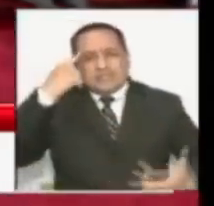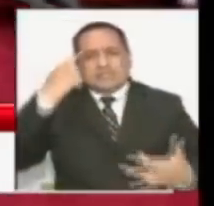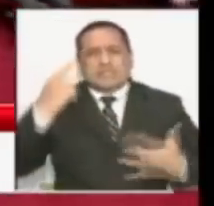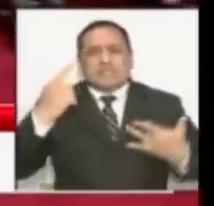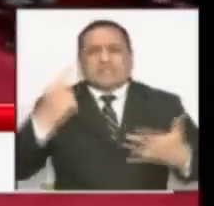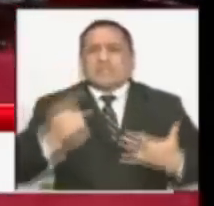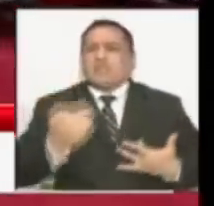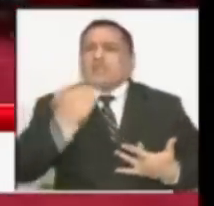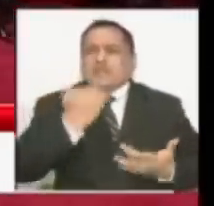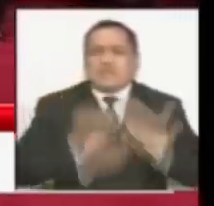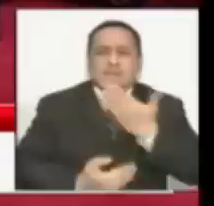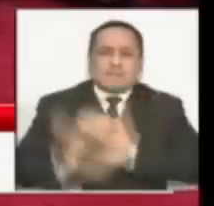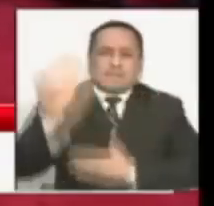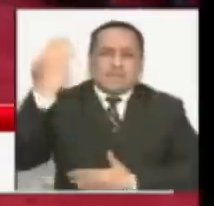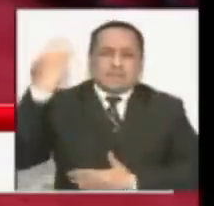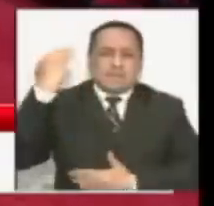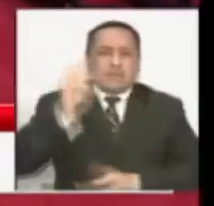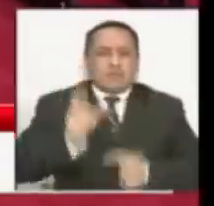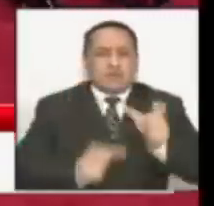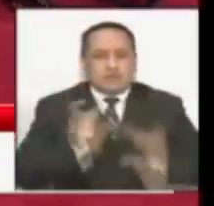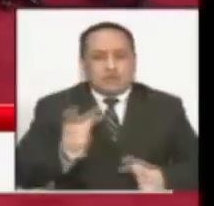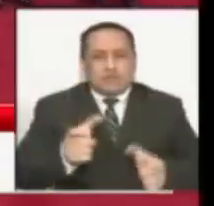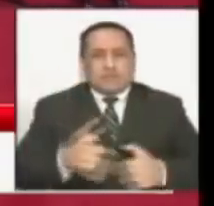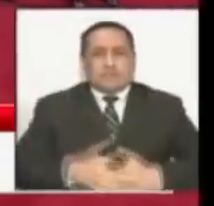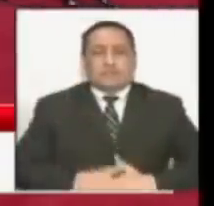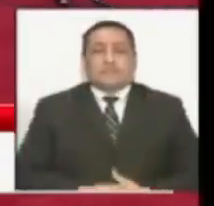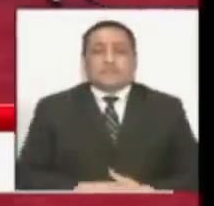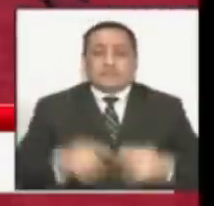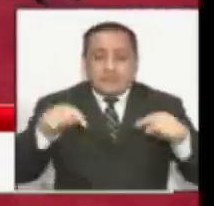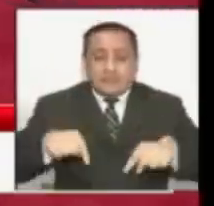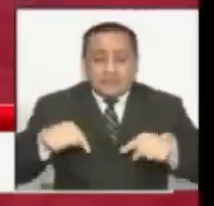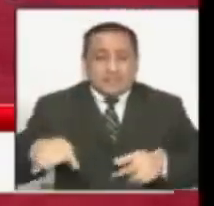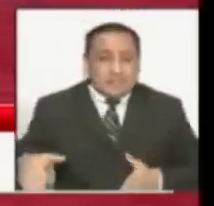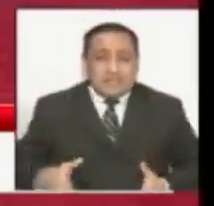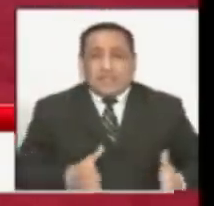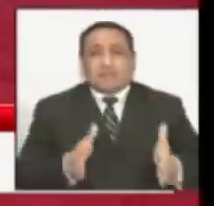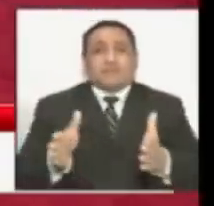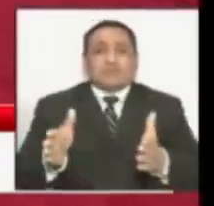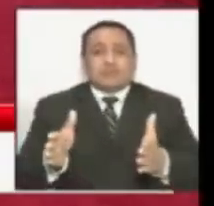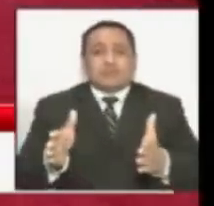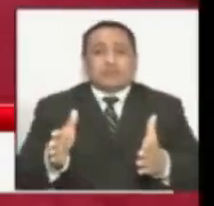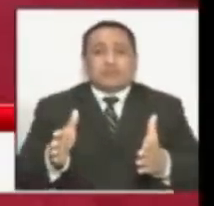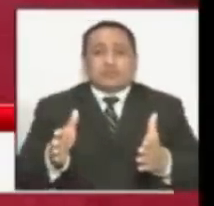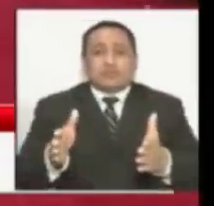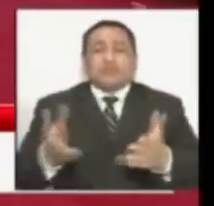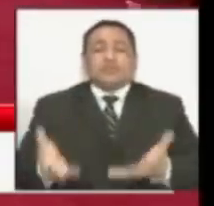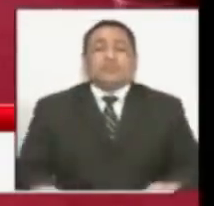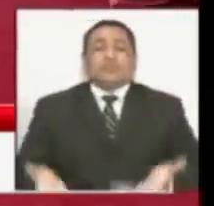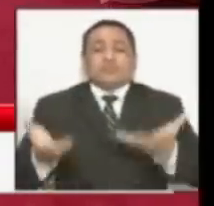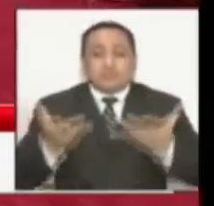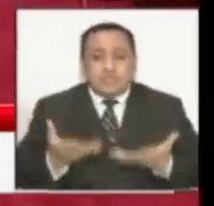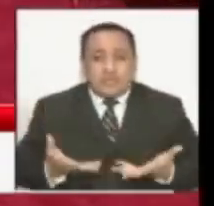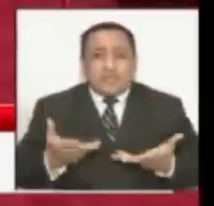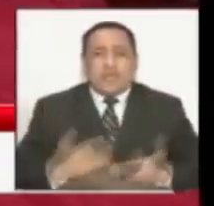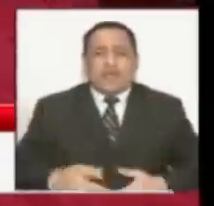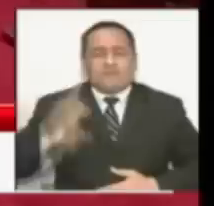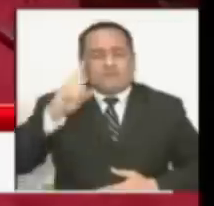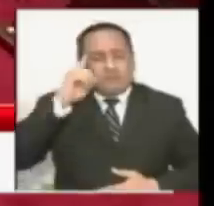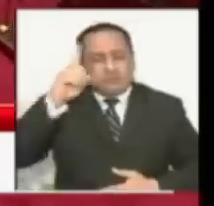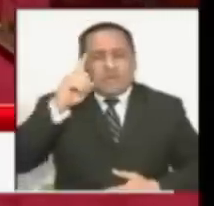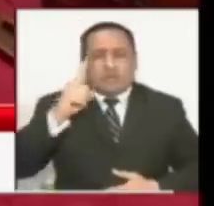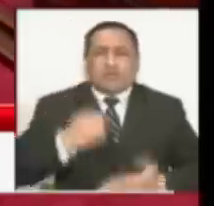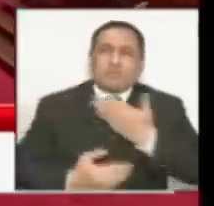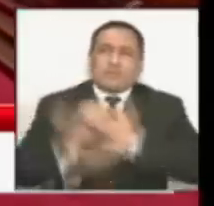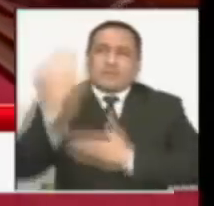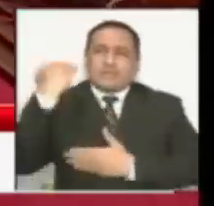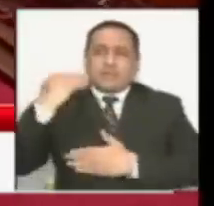los próceres de la independencia. Y este camino nos debía haber llevado a fundar una